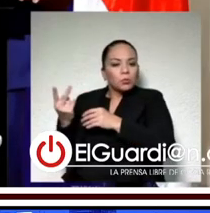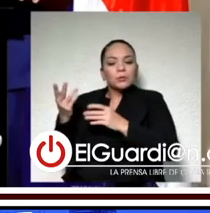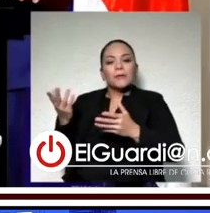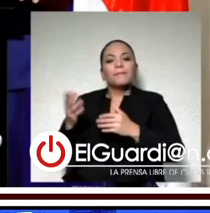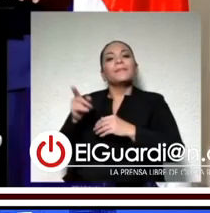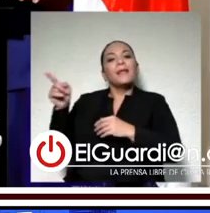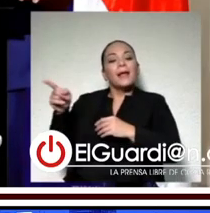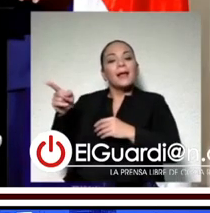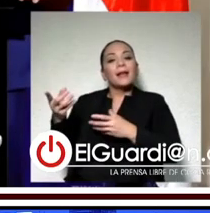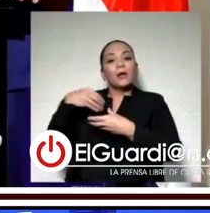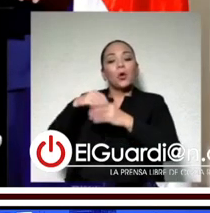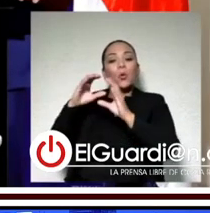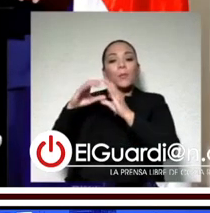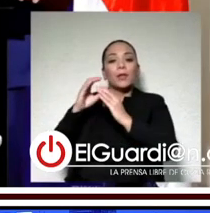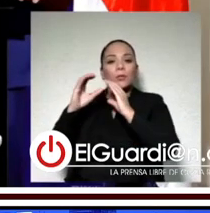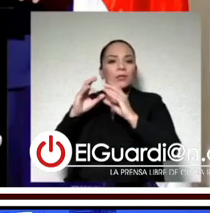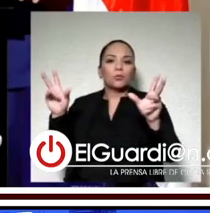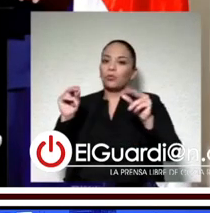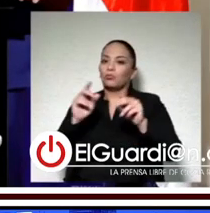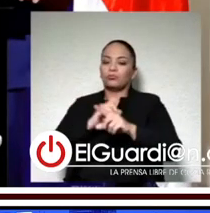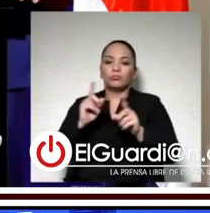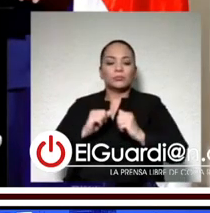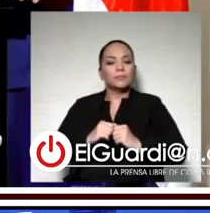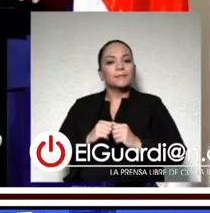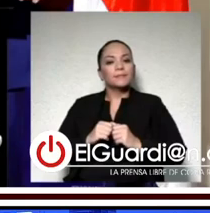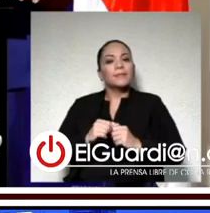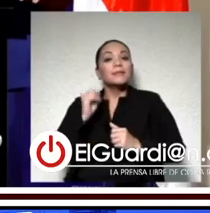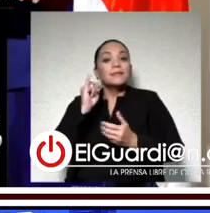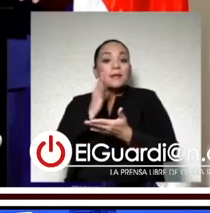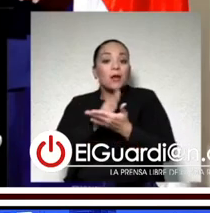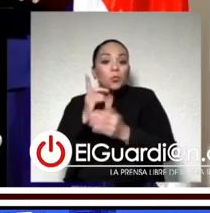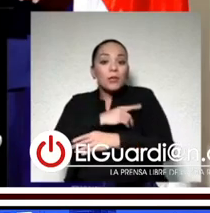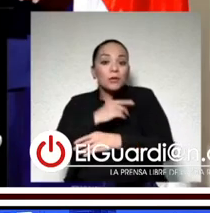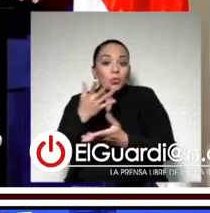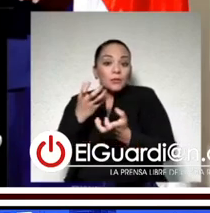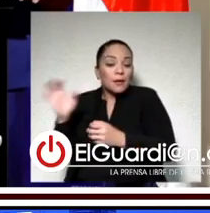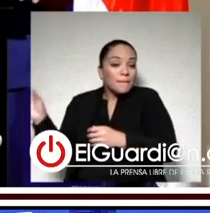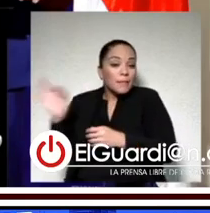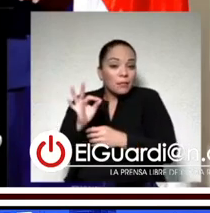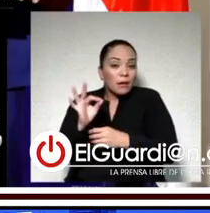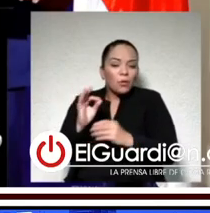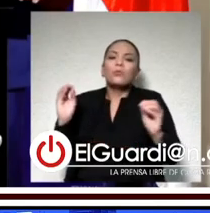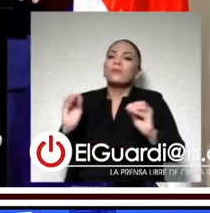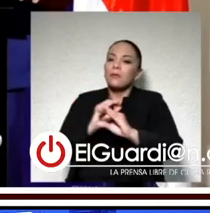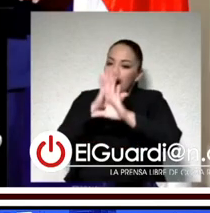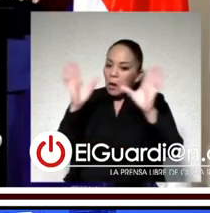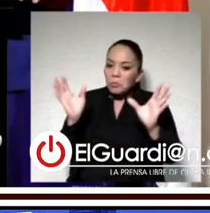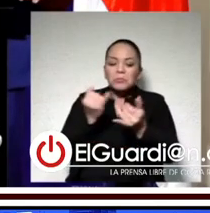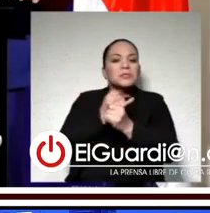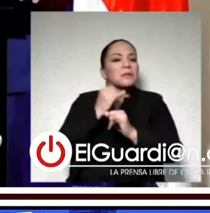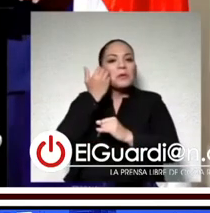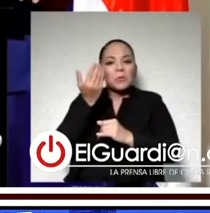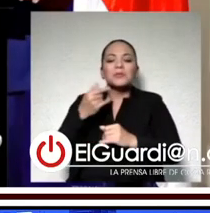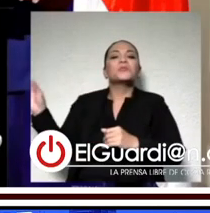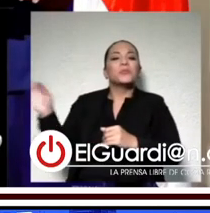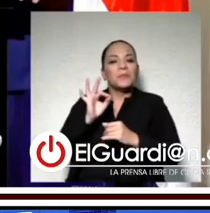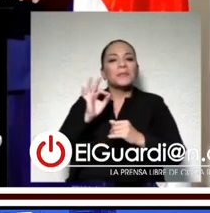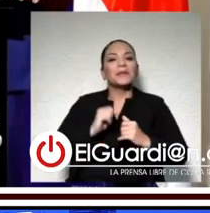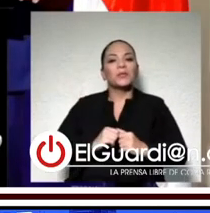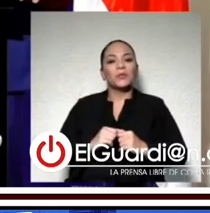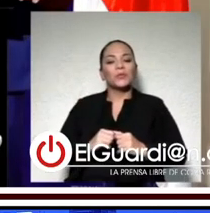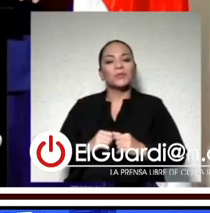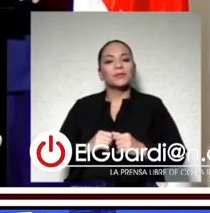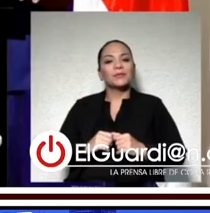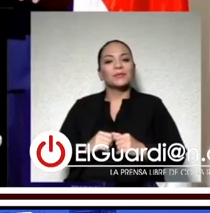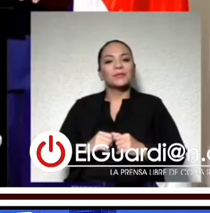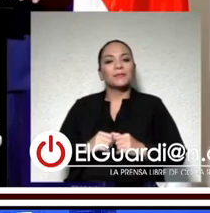de comunicación? No. Si algún día me inspirara a invitarlo, absolutamente y sin vergüenza lo invito. ¿Por qué? Es el